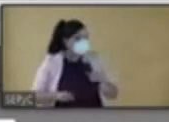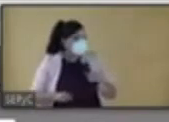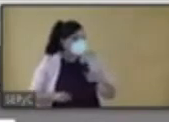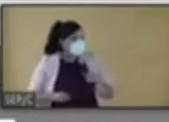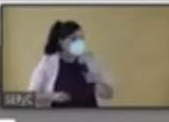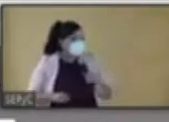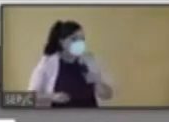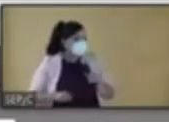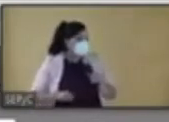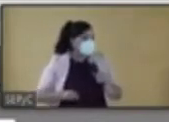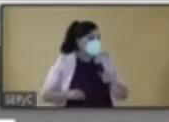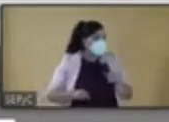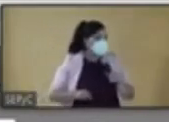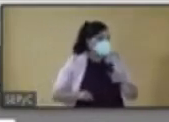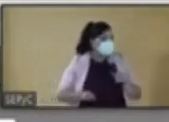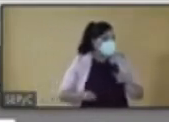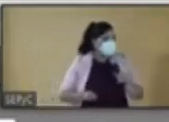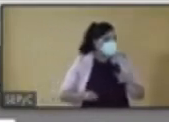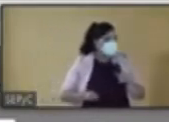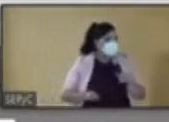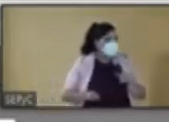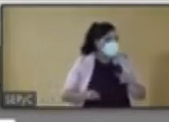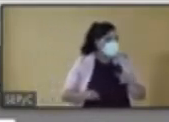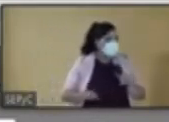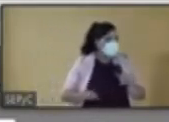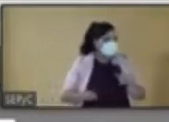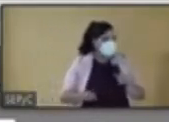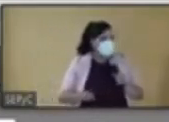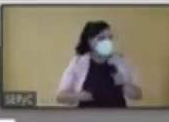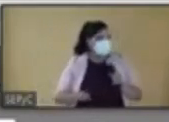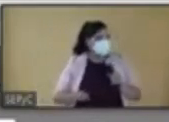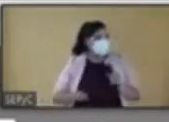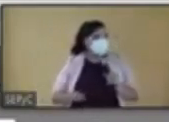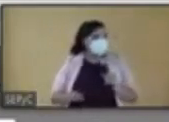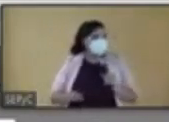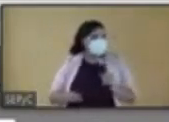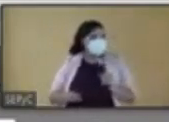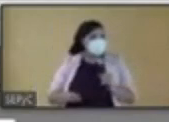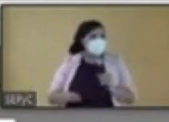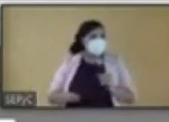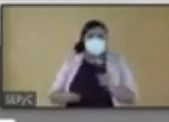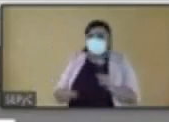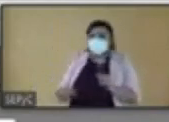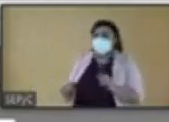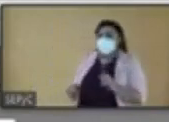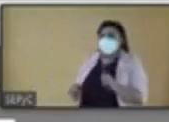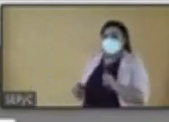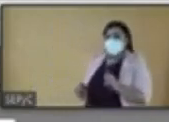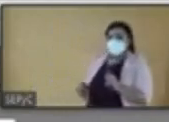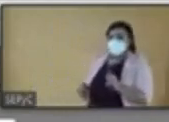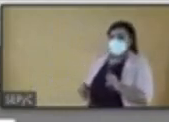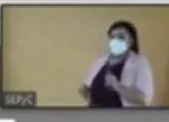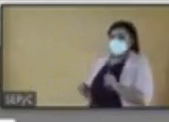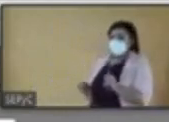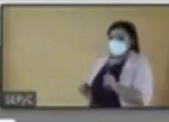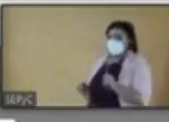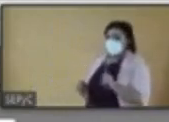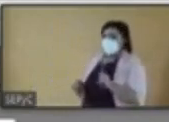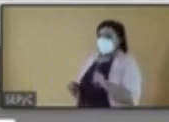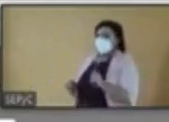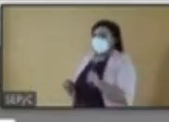Muy importante, en este apartado se nos pide saldo al 31 de diciembre del año inmediato anterior, debido a que recordemos,